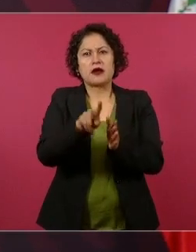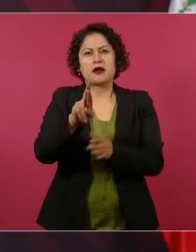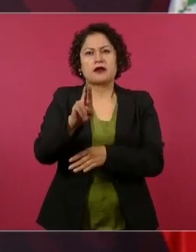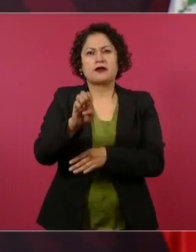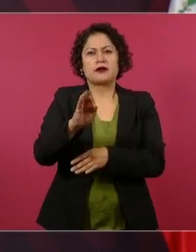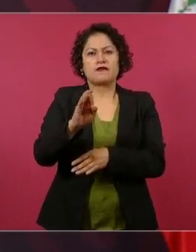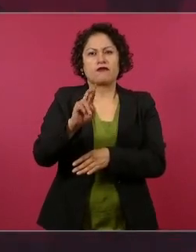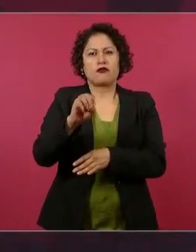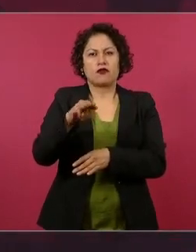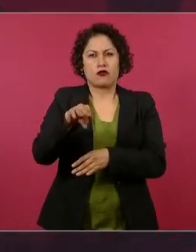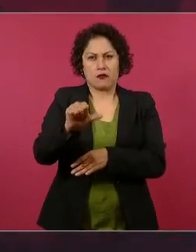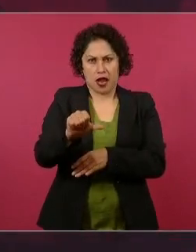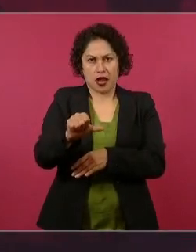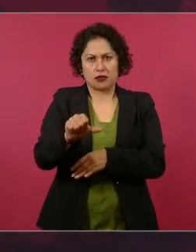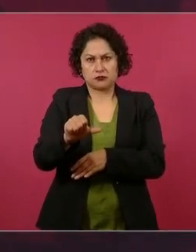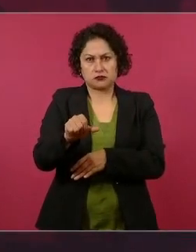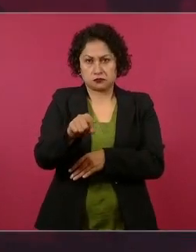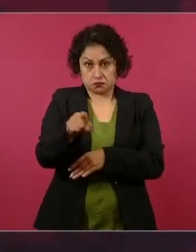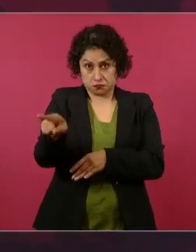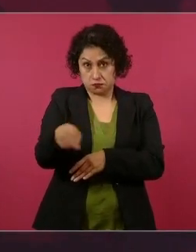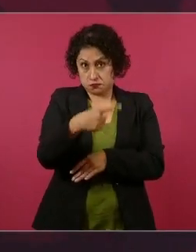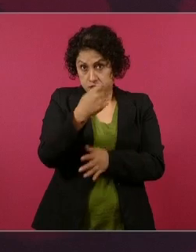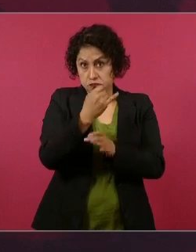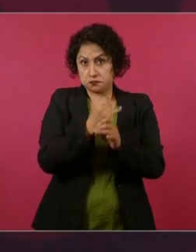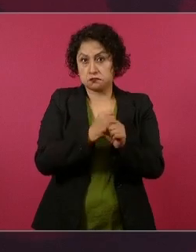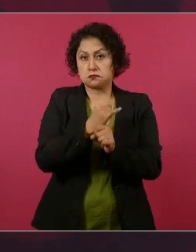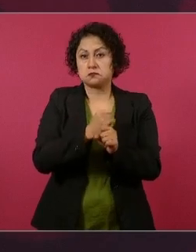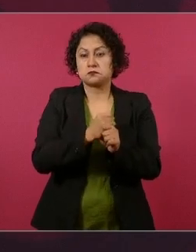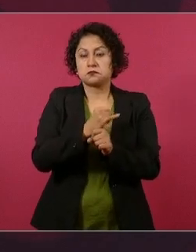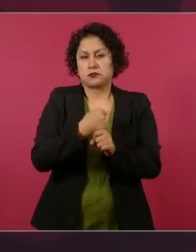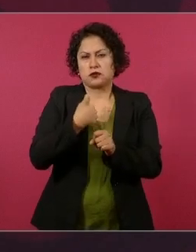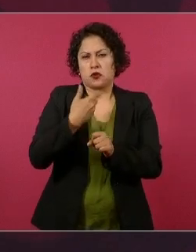que me gustaría que lo buscaran,